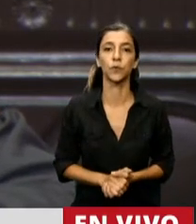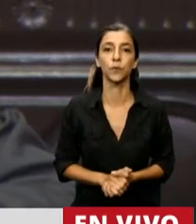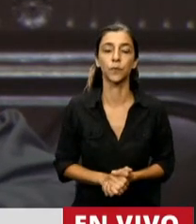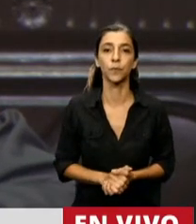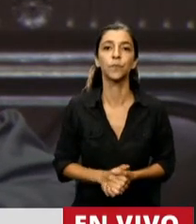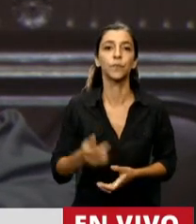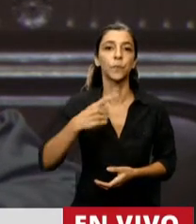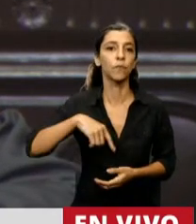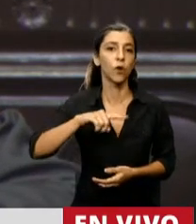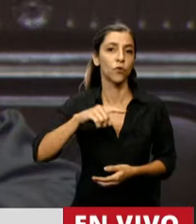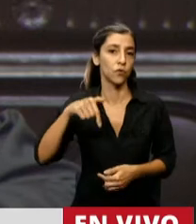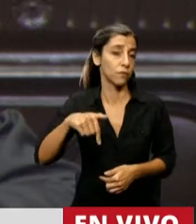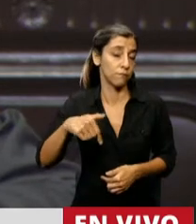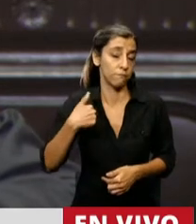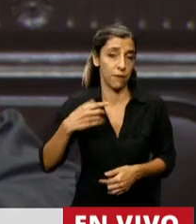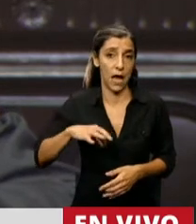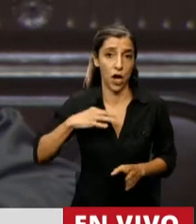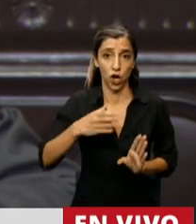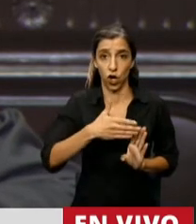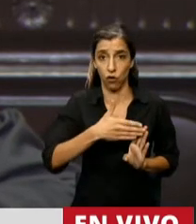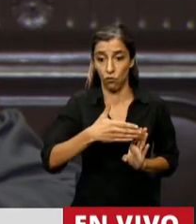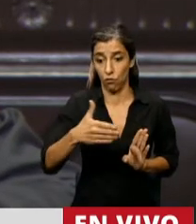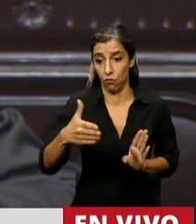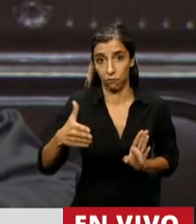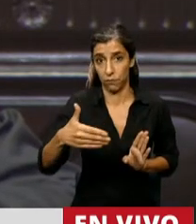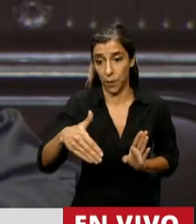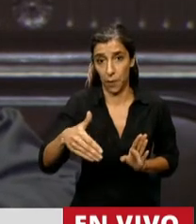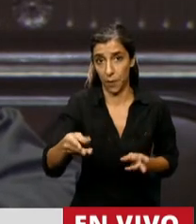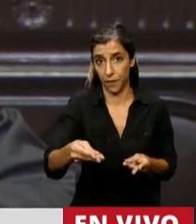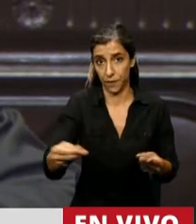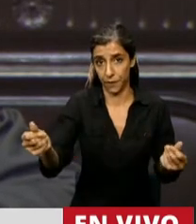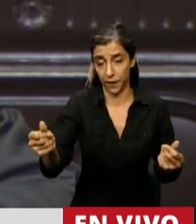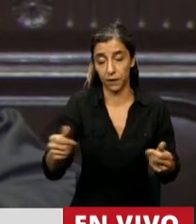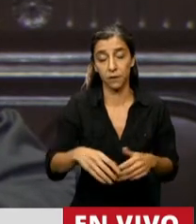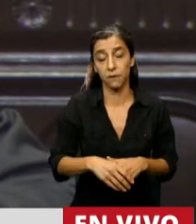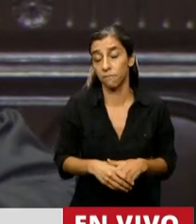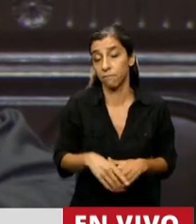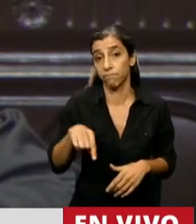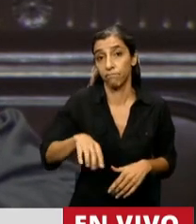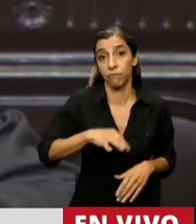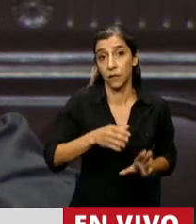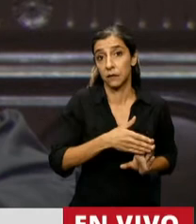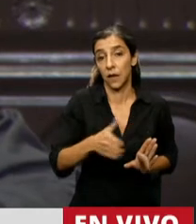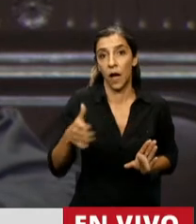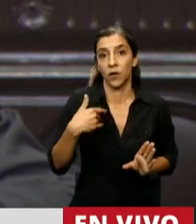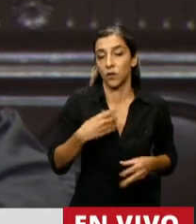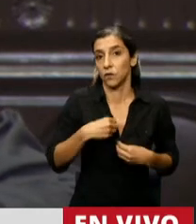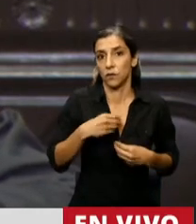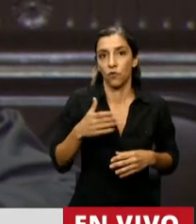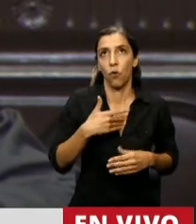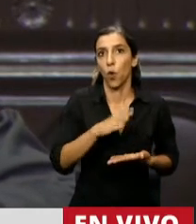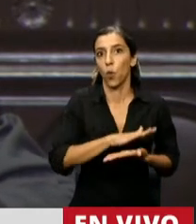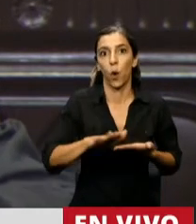llegando al fin de año para mí este año todo ha sido nuevo y quiero compartir